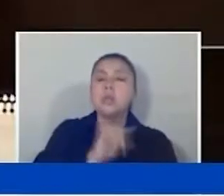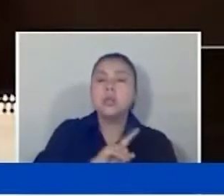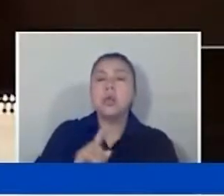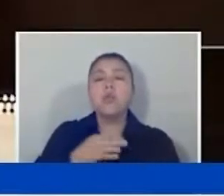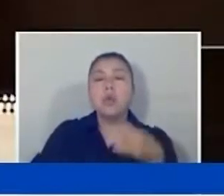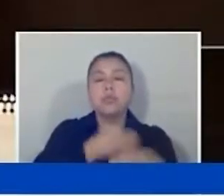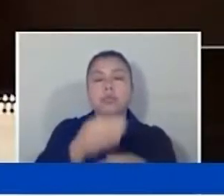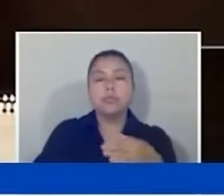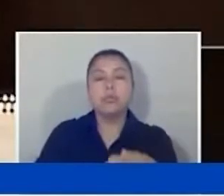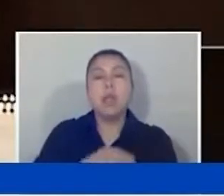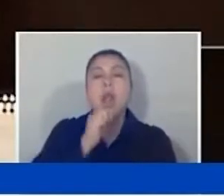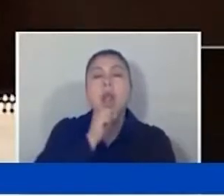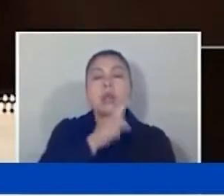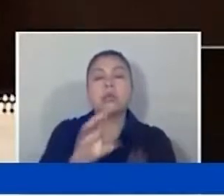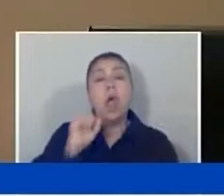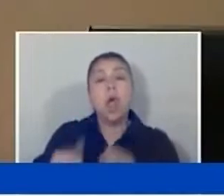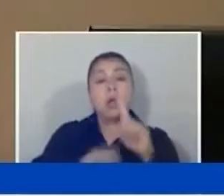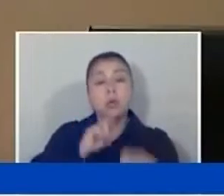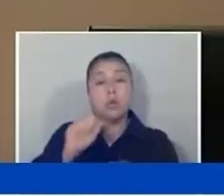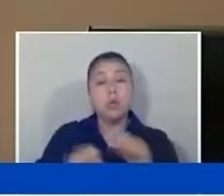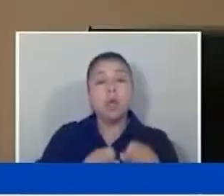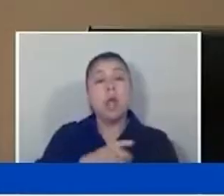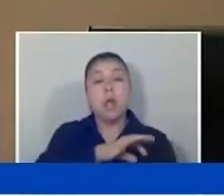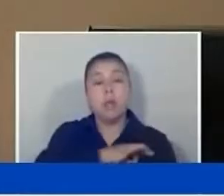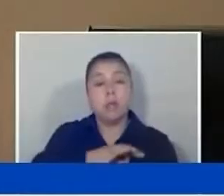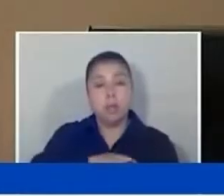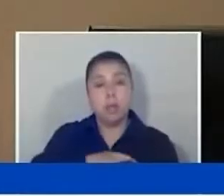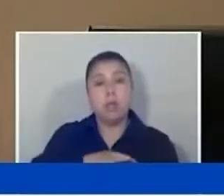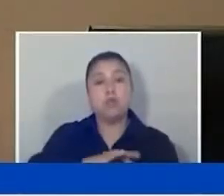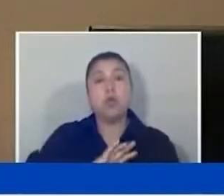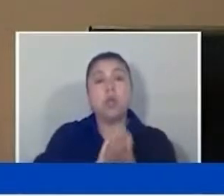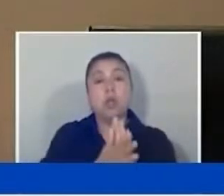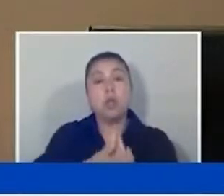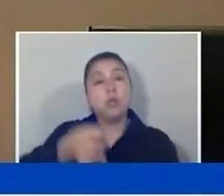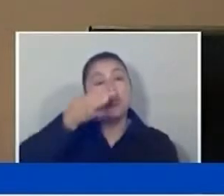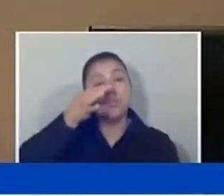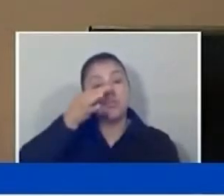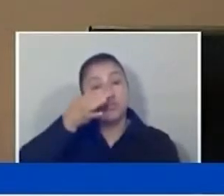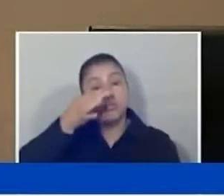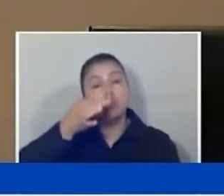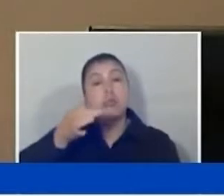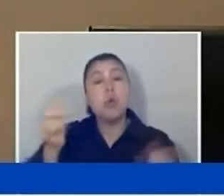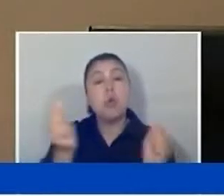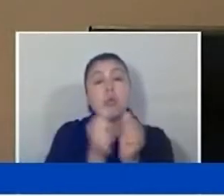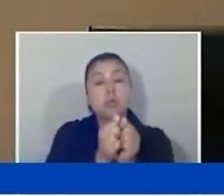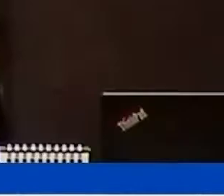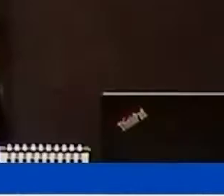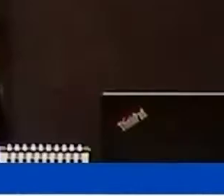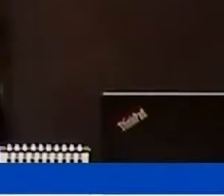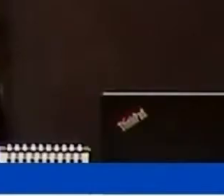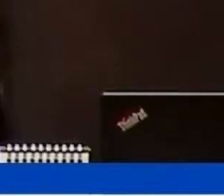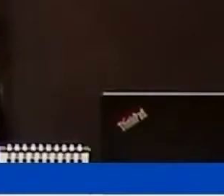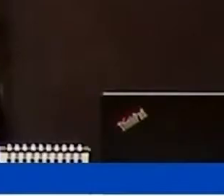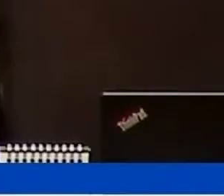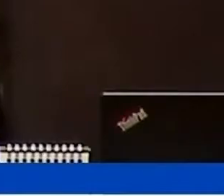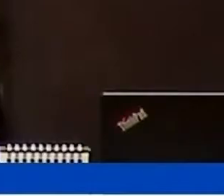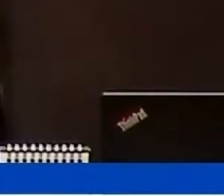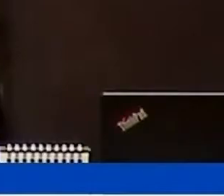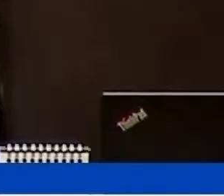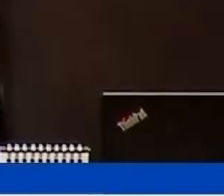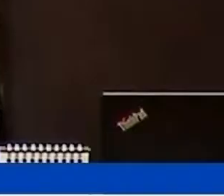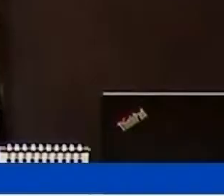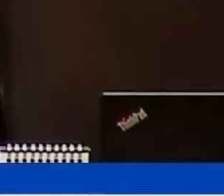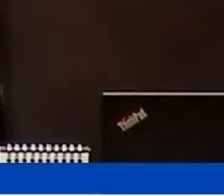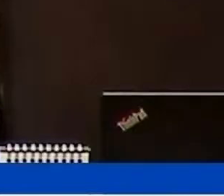había generado duras críticas por parte del gobierno y de los partidos oficialistas. Tengo las manos y la conciencia